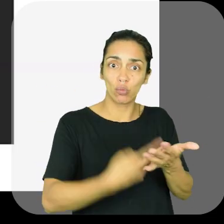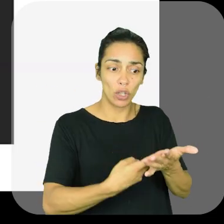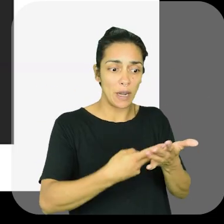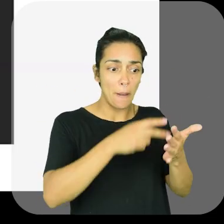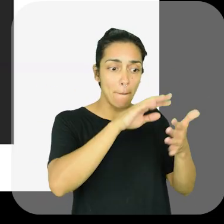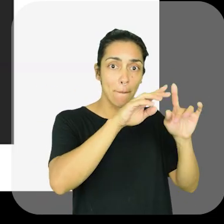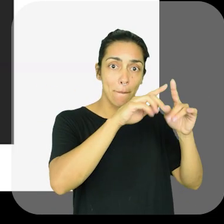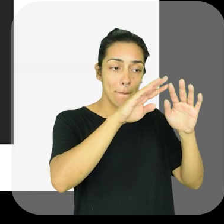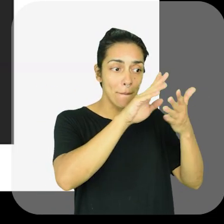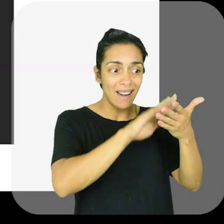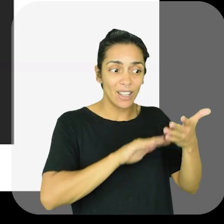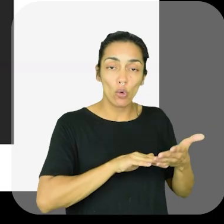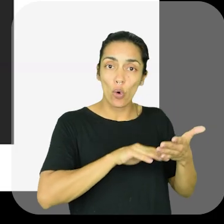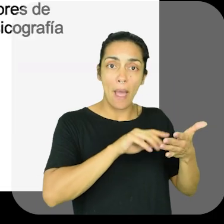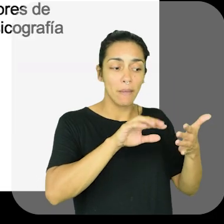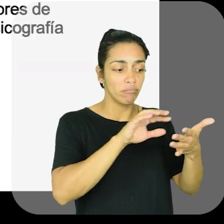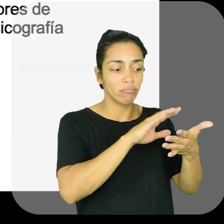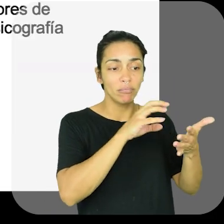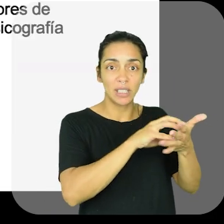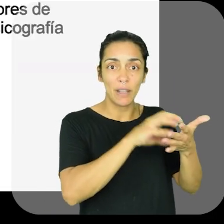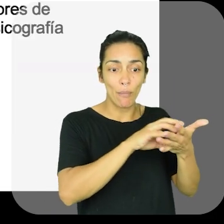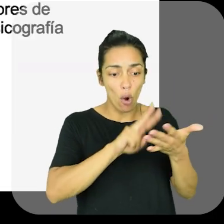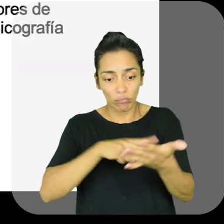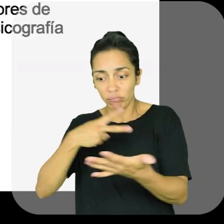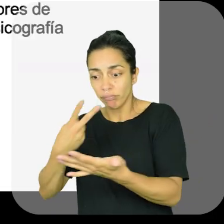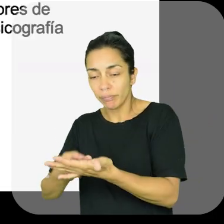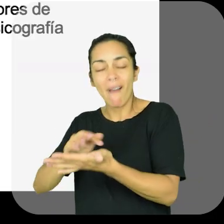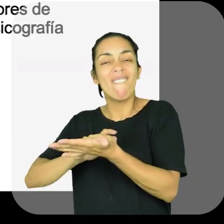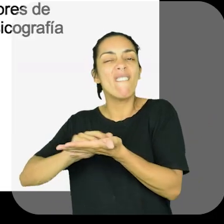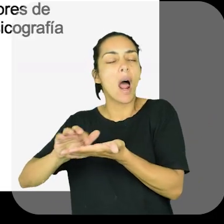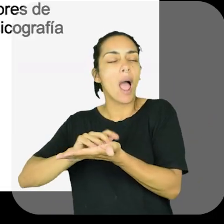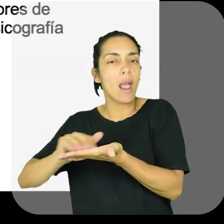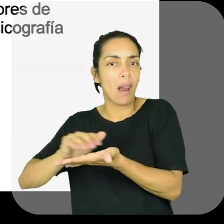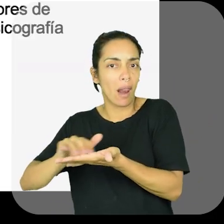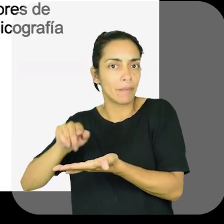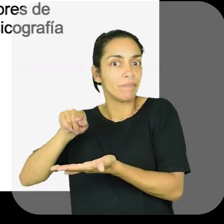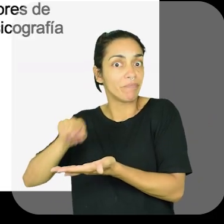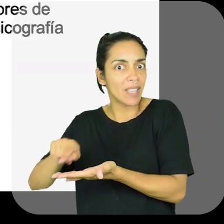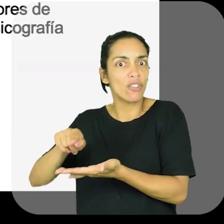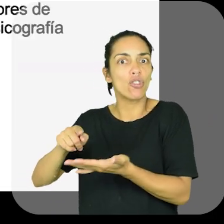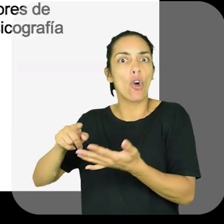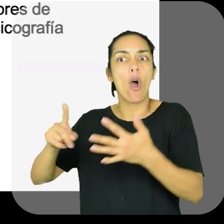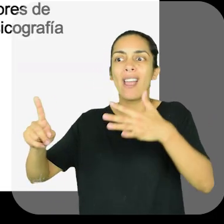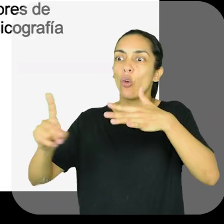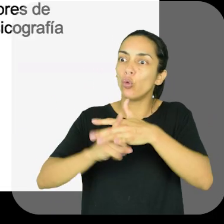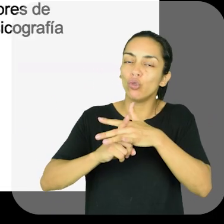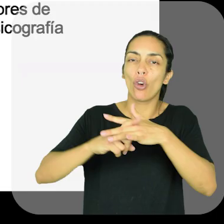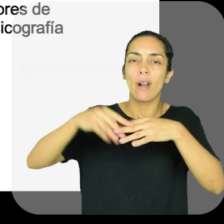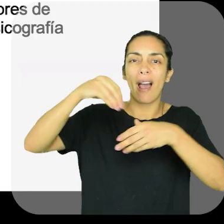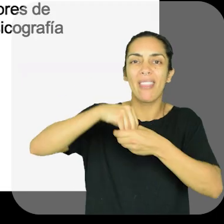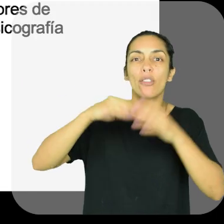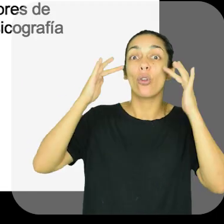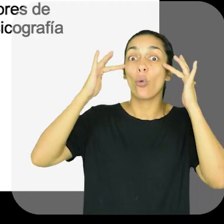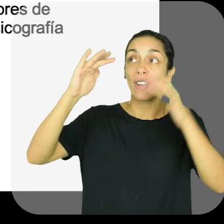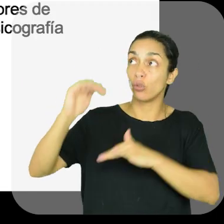a musicografía braille. Eh, Esas acciones para la inclusividad en la educación